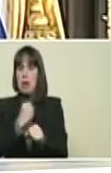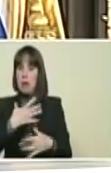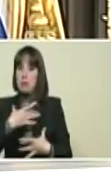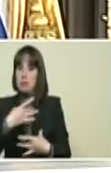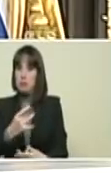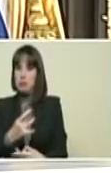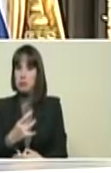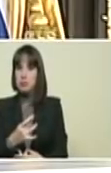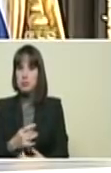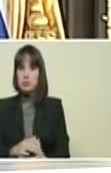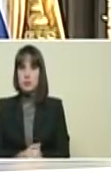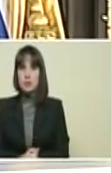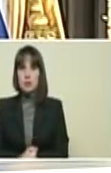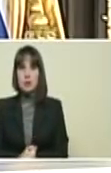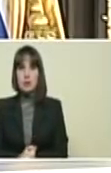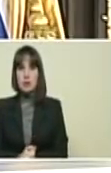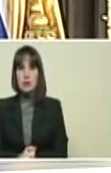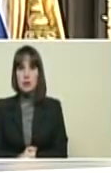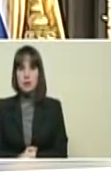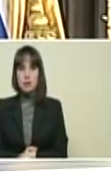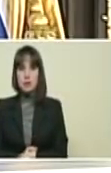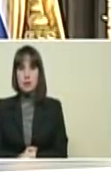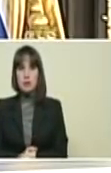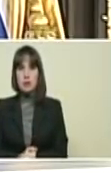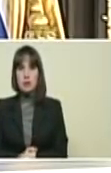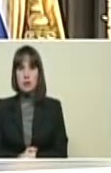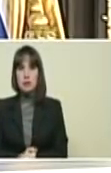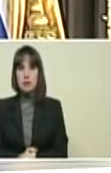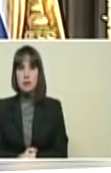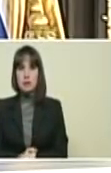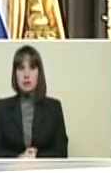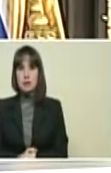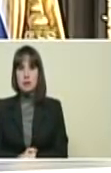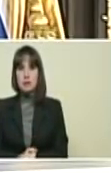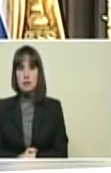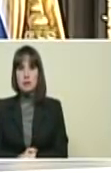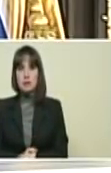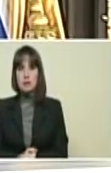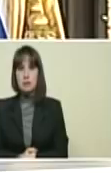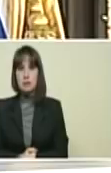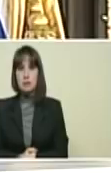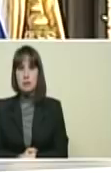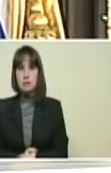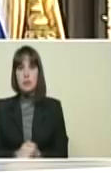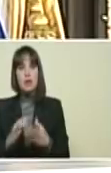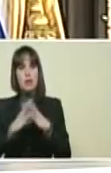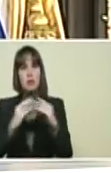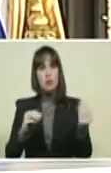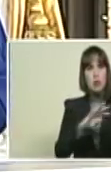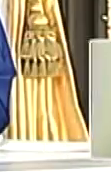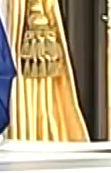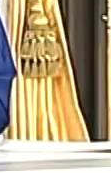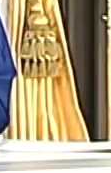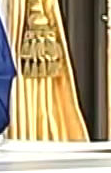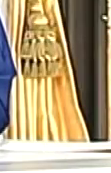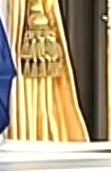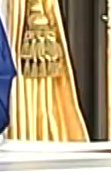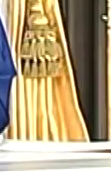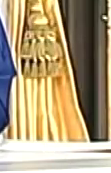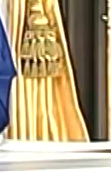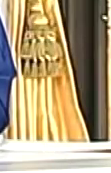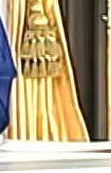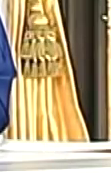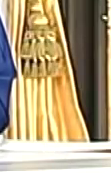interesante. Hubo trabajo voluntario de las comunidades